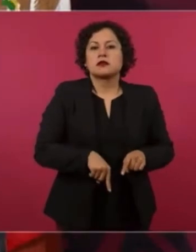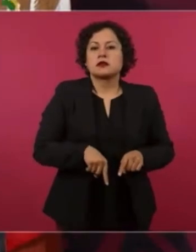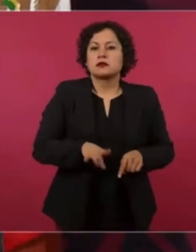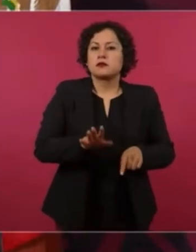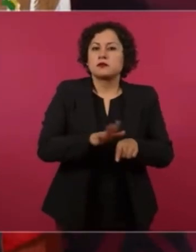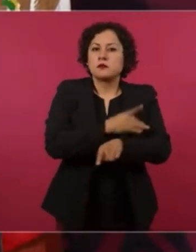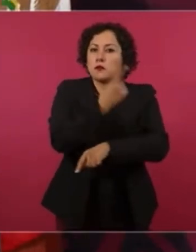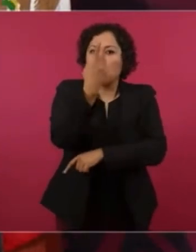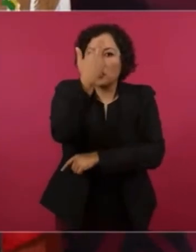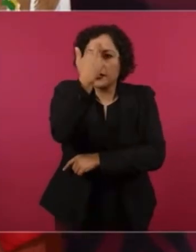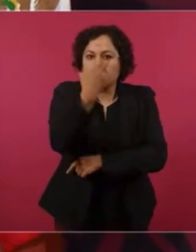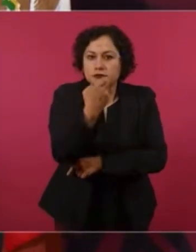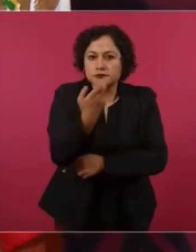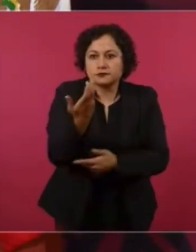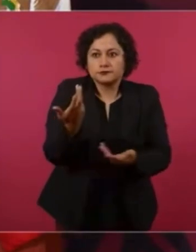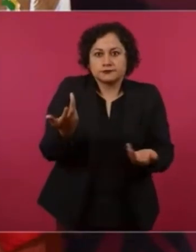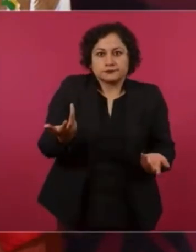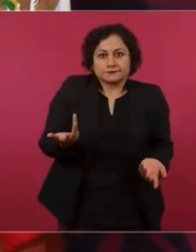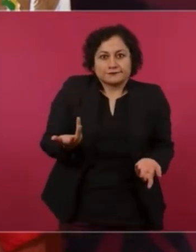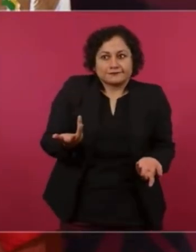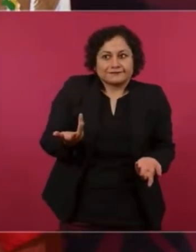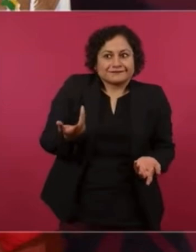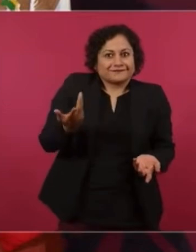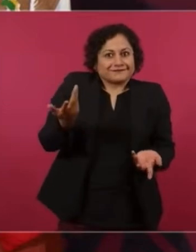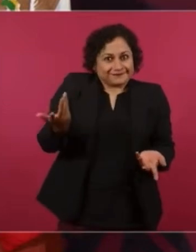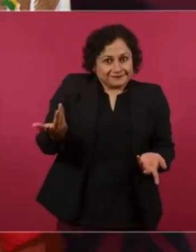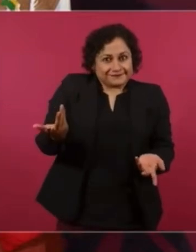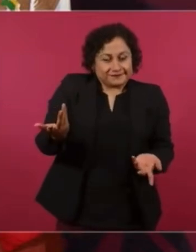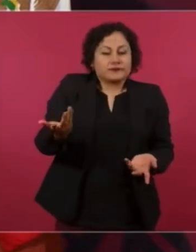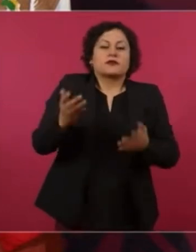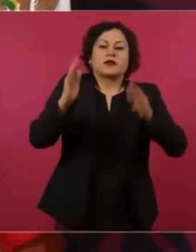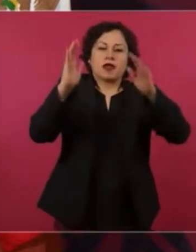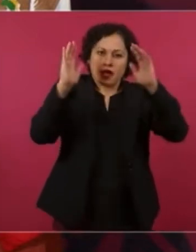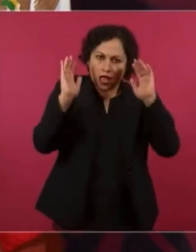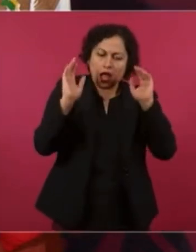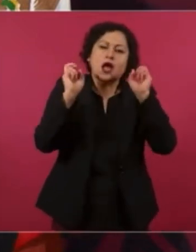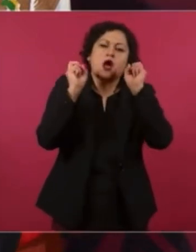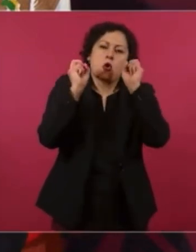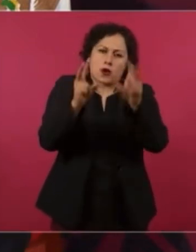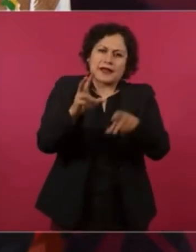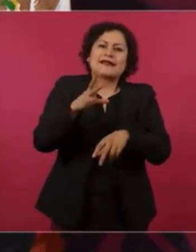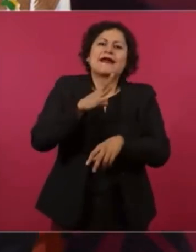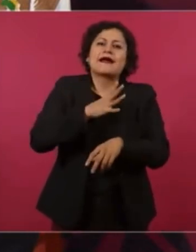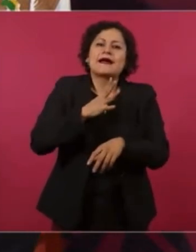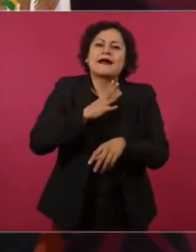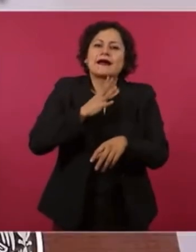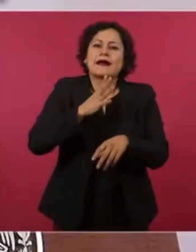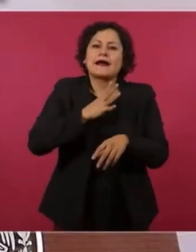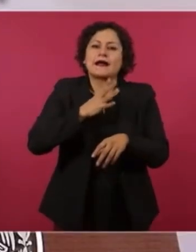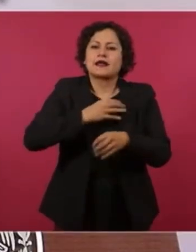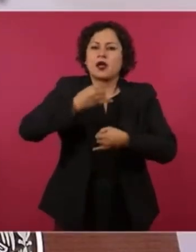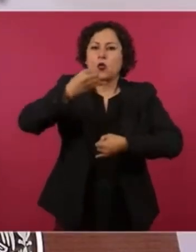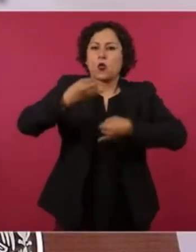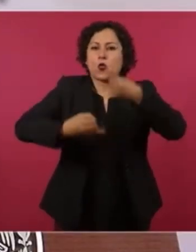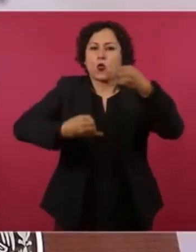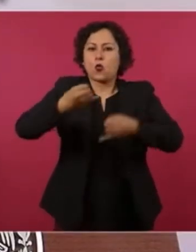No hay sentido alguno. Bueno, hay una jurisprudencia, hablaremos luego de eso, que nos